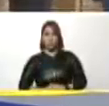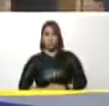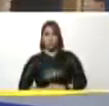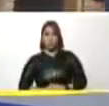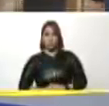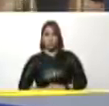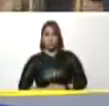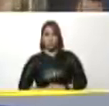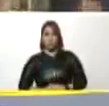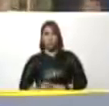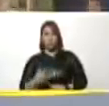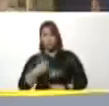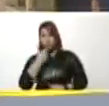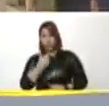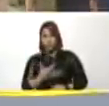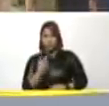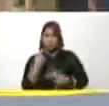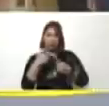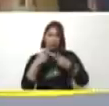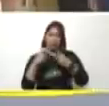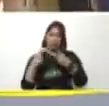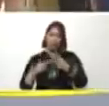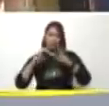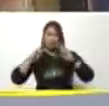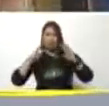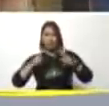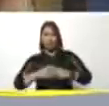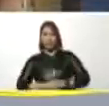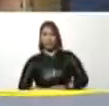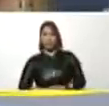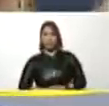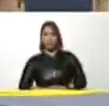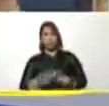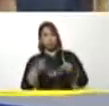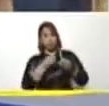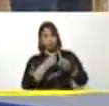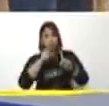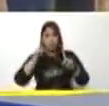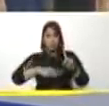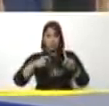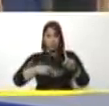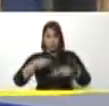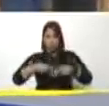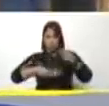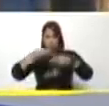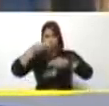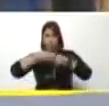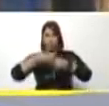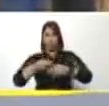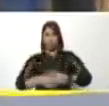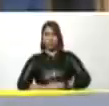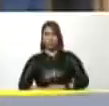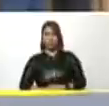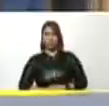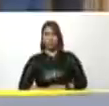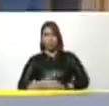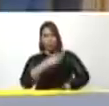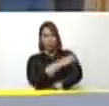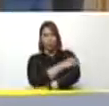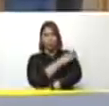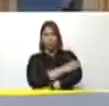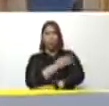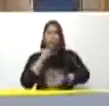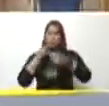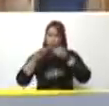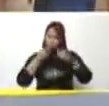Le insistí a él en varios temas. Primero, la necesidad de construir una oposición